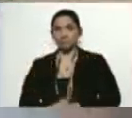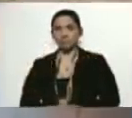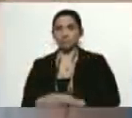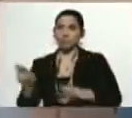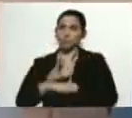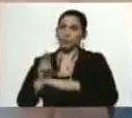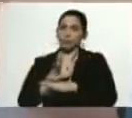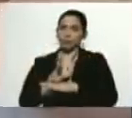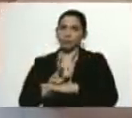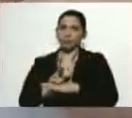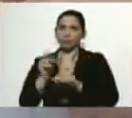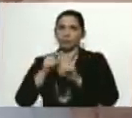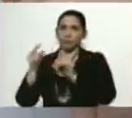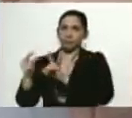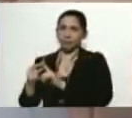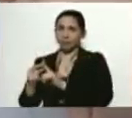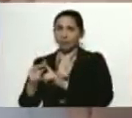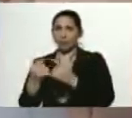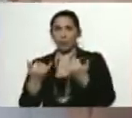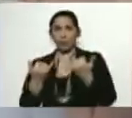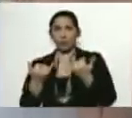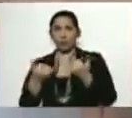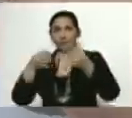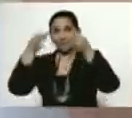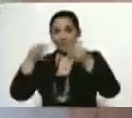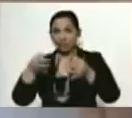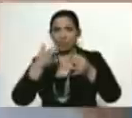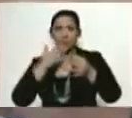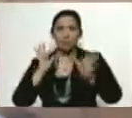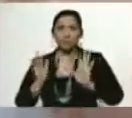una metáfora un poquito macabra pero muy real,